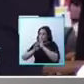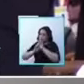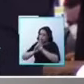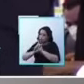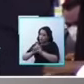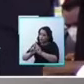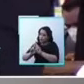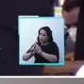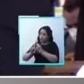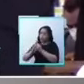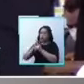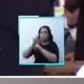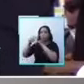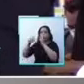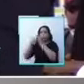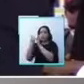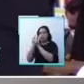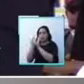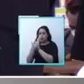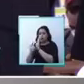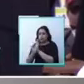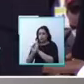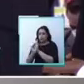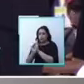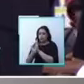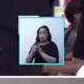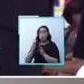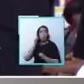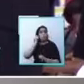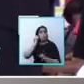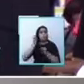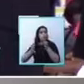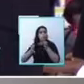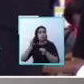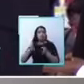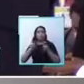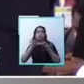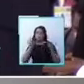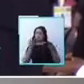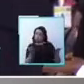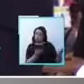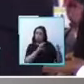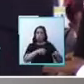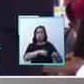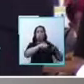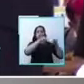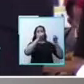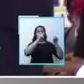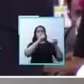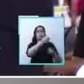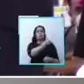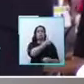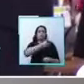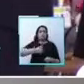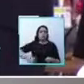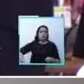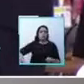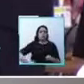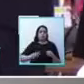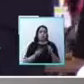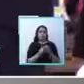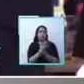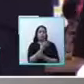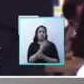califica, ¿verdad?, por parte de los análisis neoinstitucionalistas o neofuncionalistas, ¿verdad?, pérdida de institucionalidad del